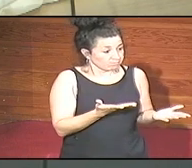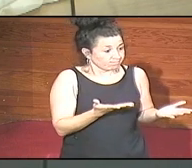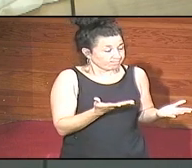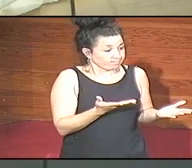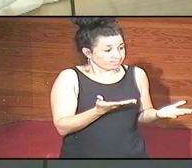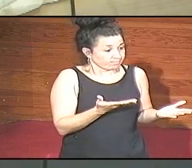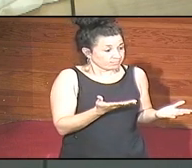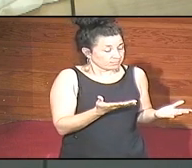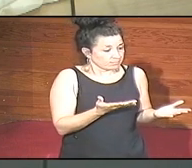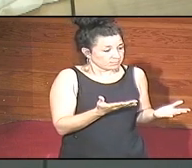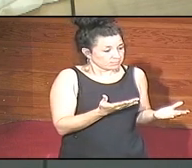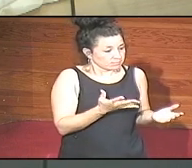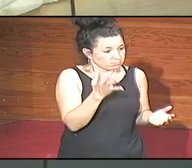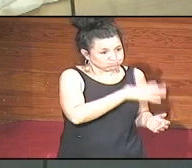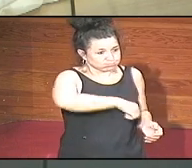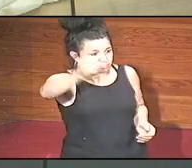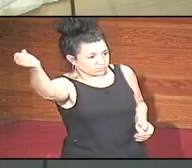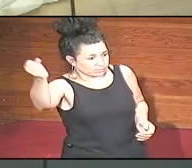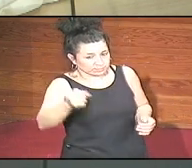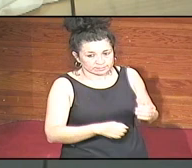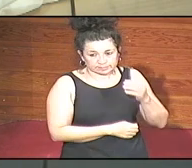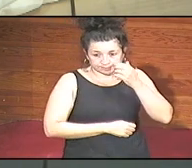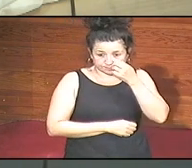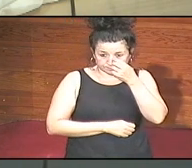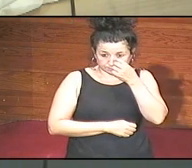no drenarlo no sacarla de ahí no